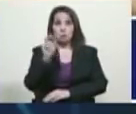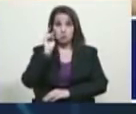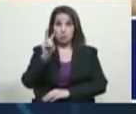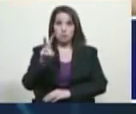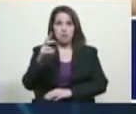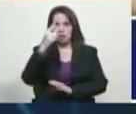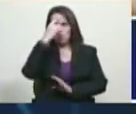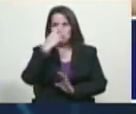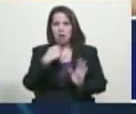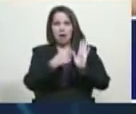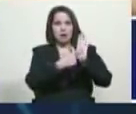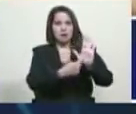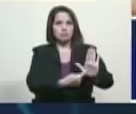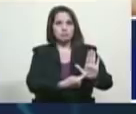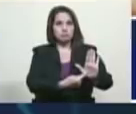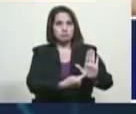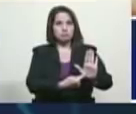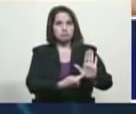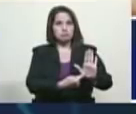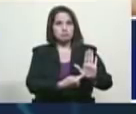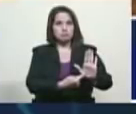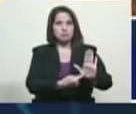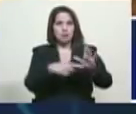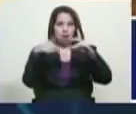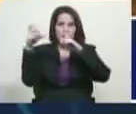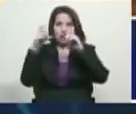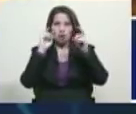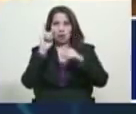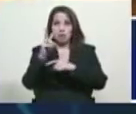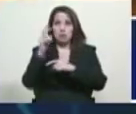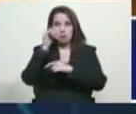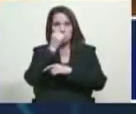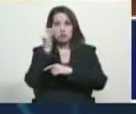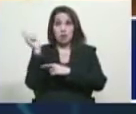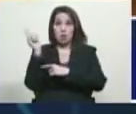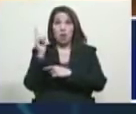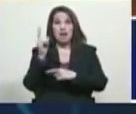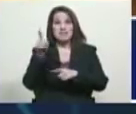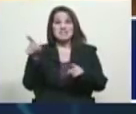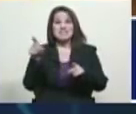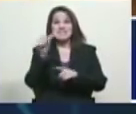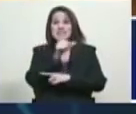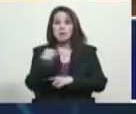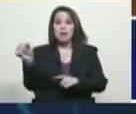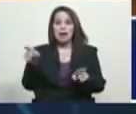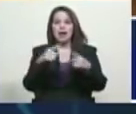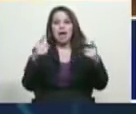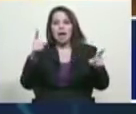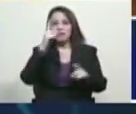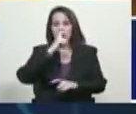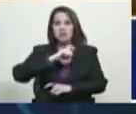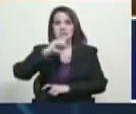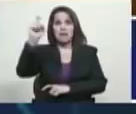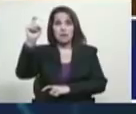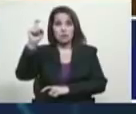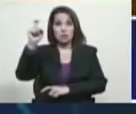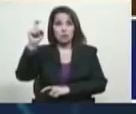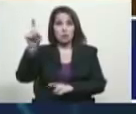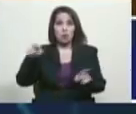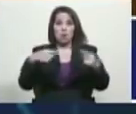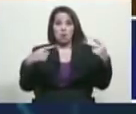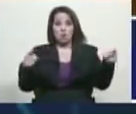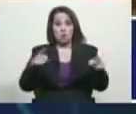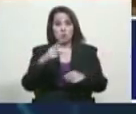imágenes. Y estamos en la semana aniversario, está cumpliendo